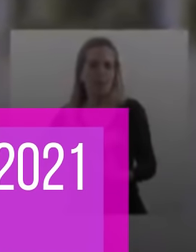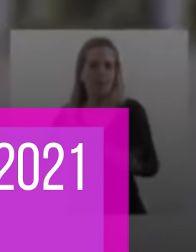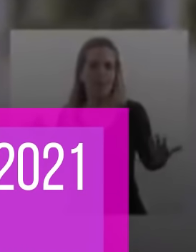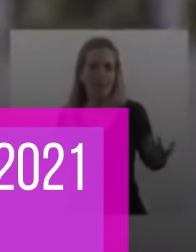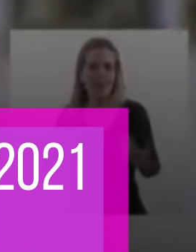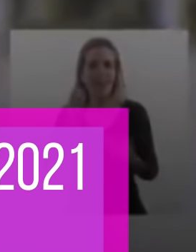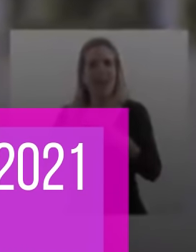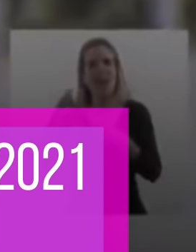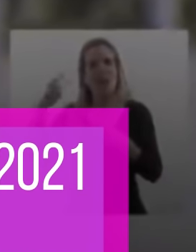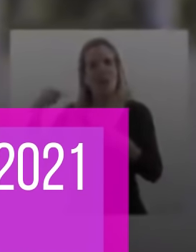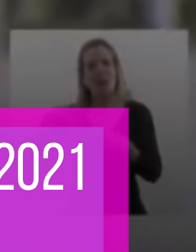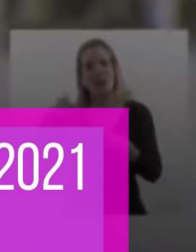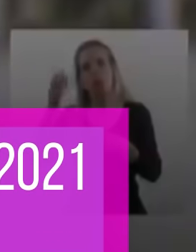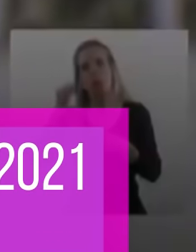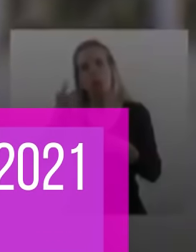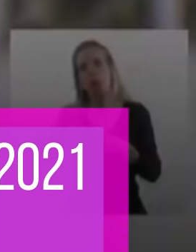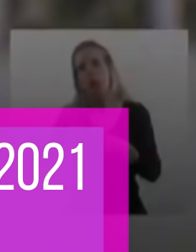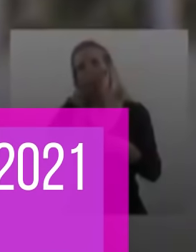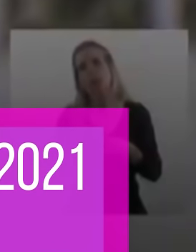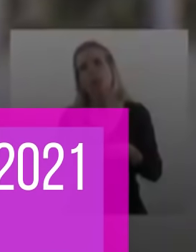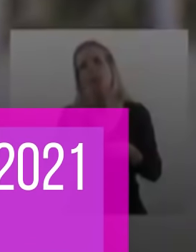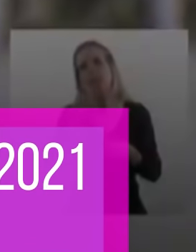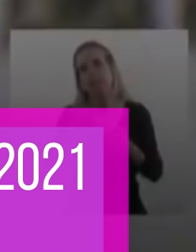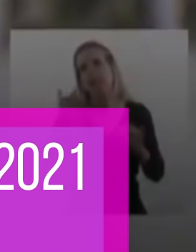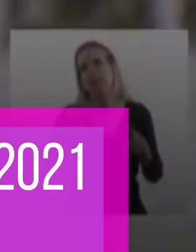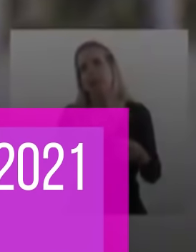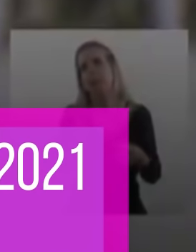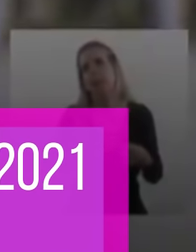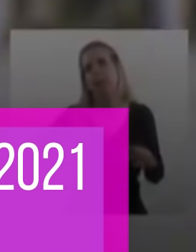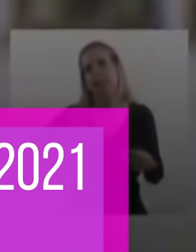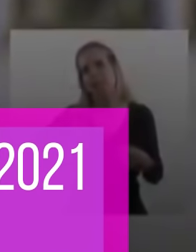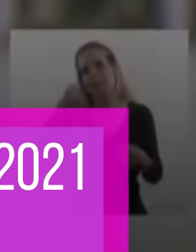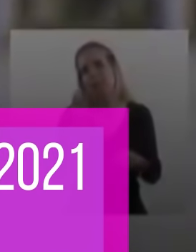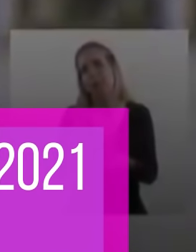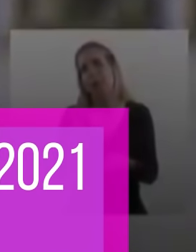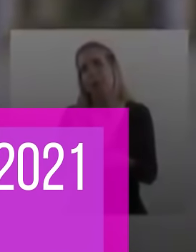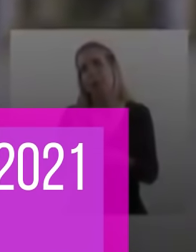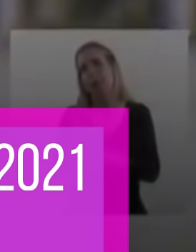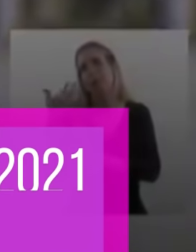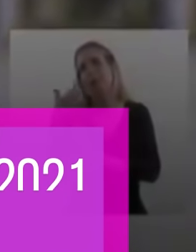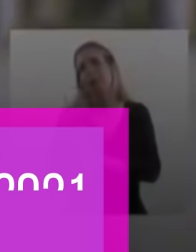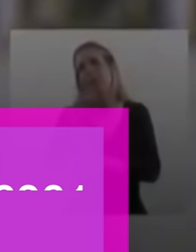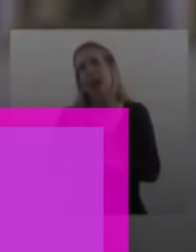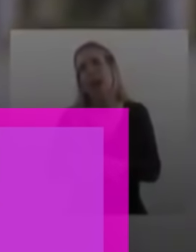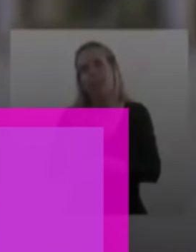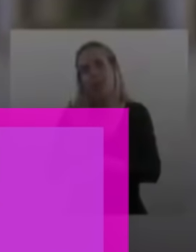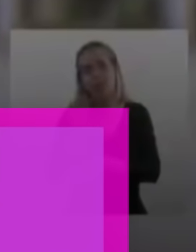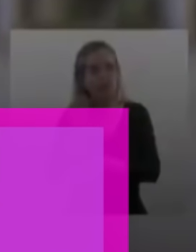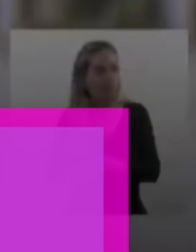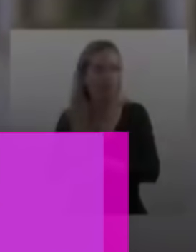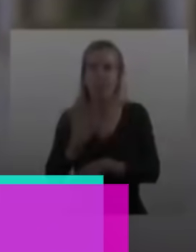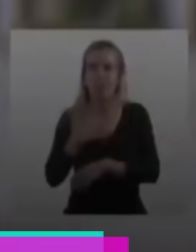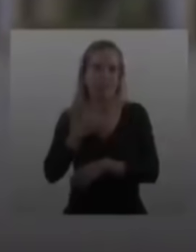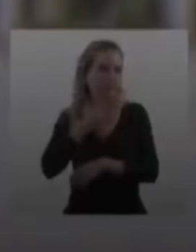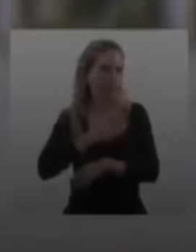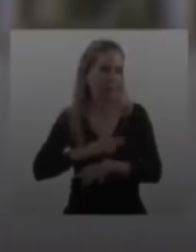tantas especulaciones. Pero yo te digo que te suscribas a este canal y le actives la campanita para estar atento de todo. Ahora pasamos